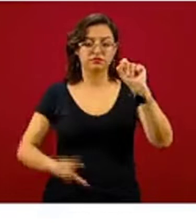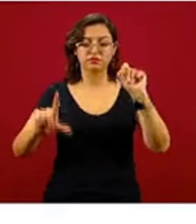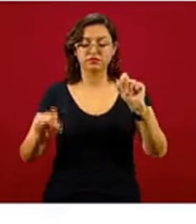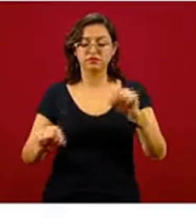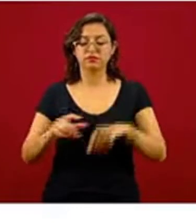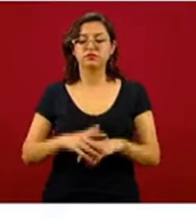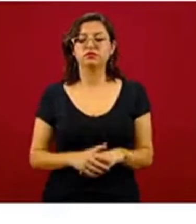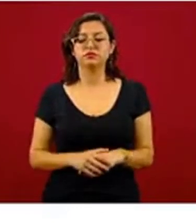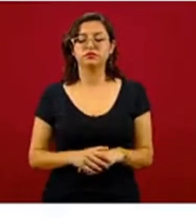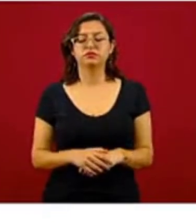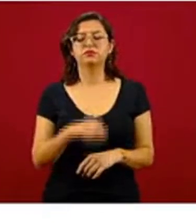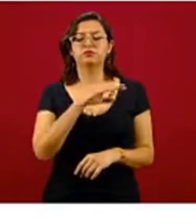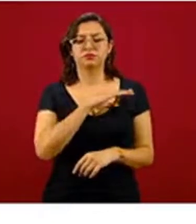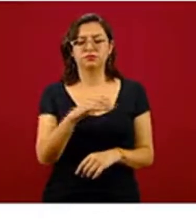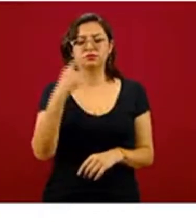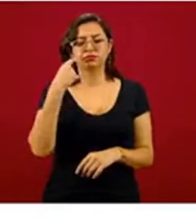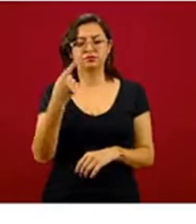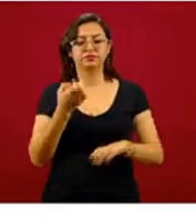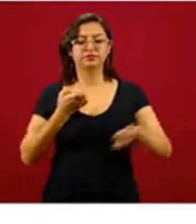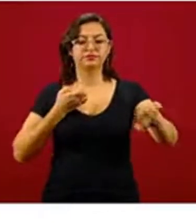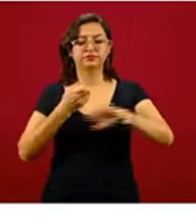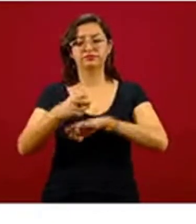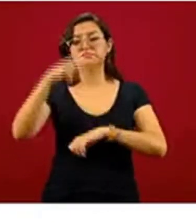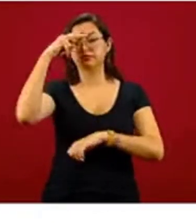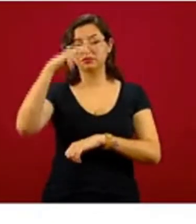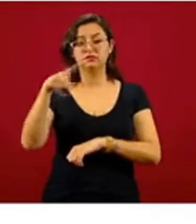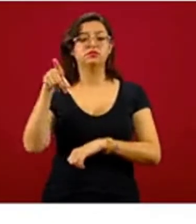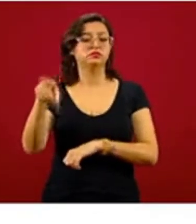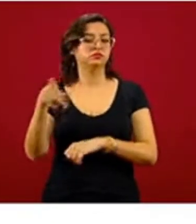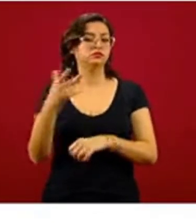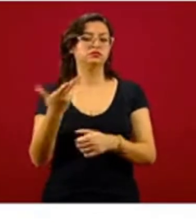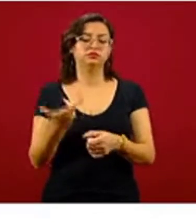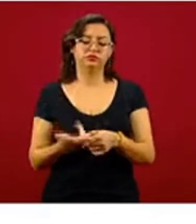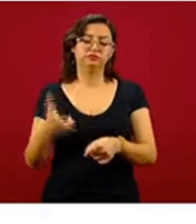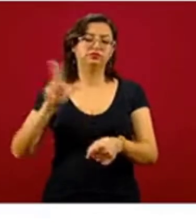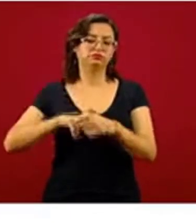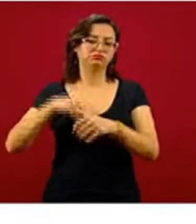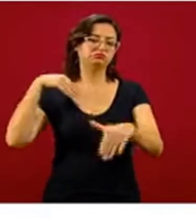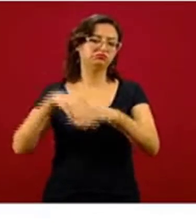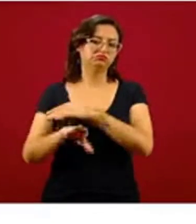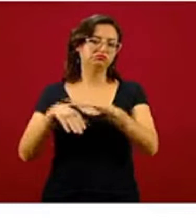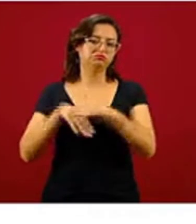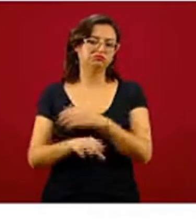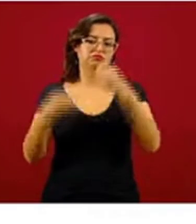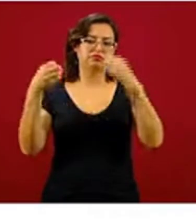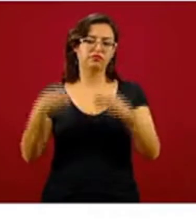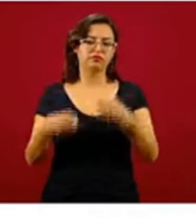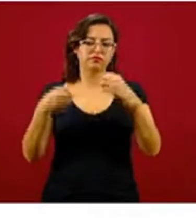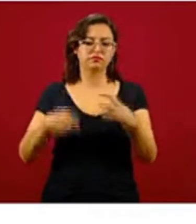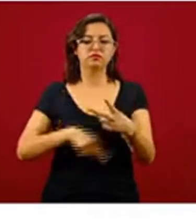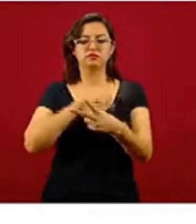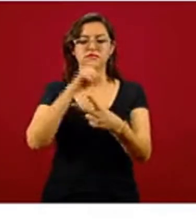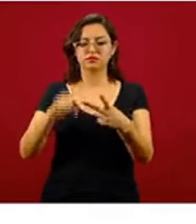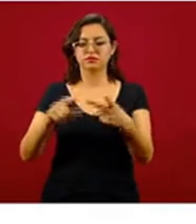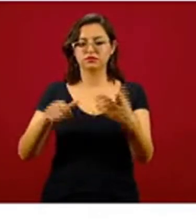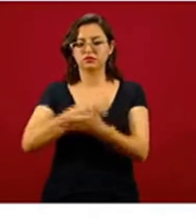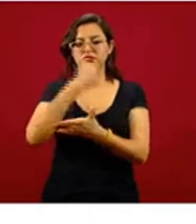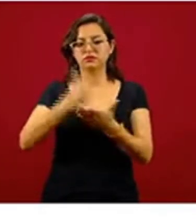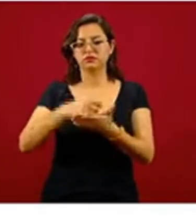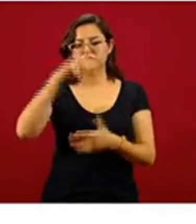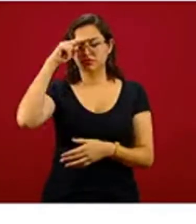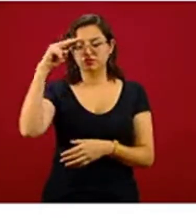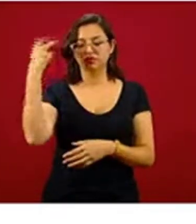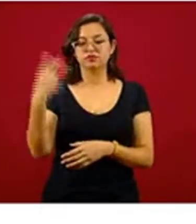y tenemos ahora al Estado de México con la mayor ocupación, 64, seguido por la Ciudad de México con 62. Recordando que